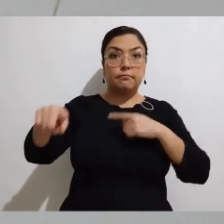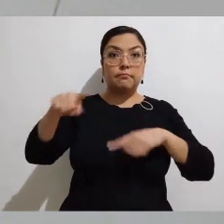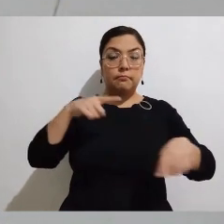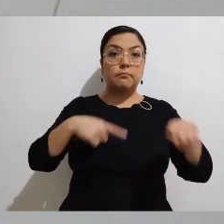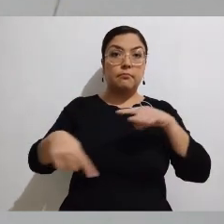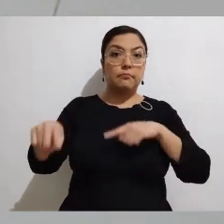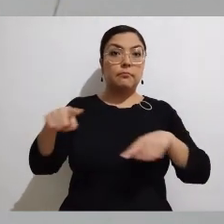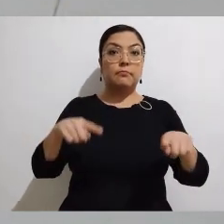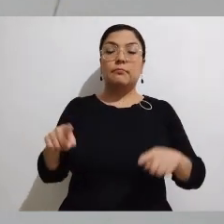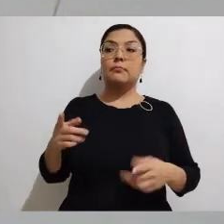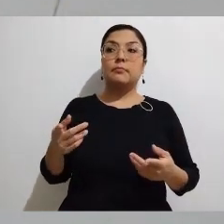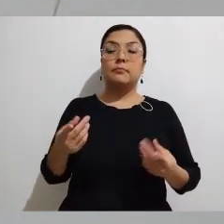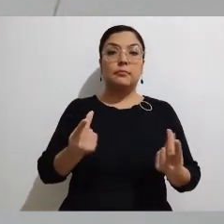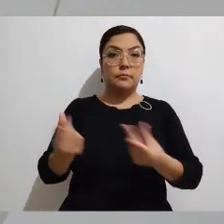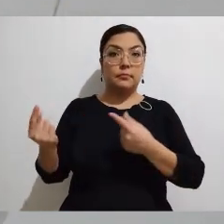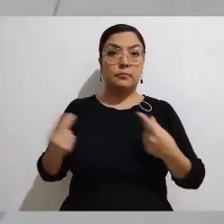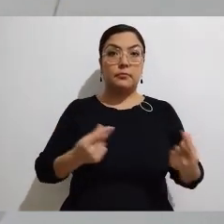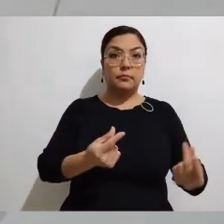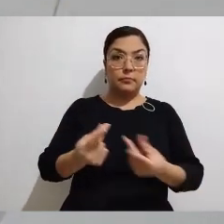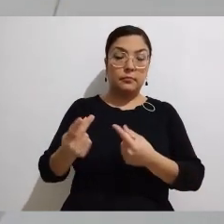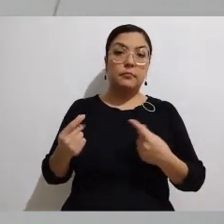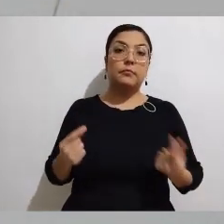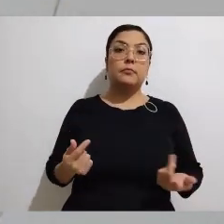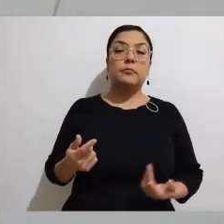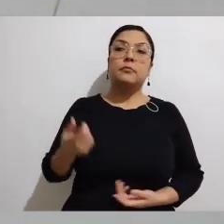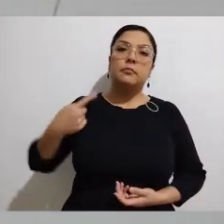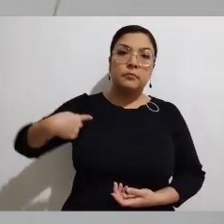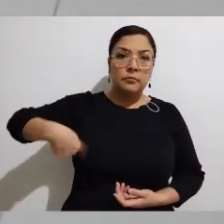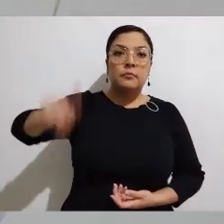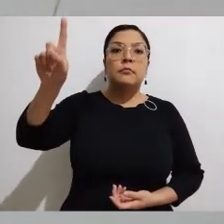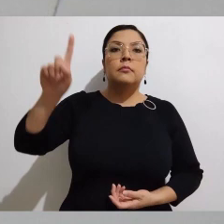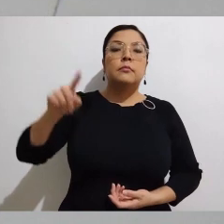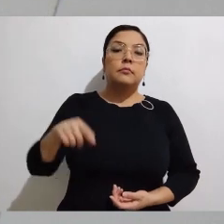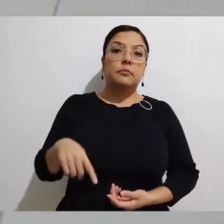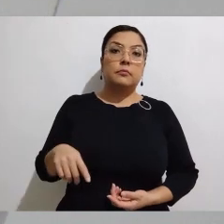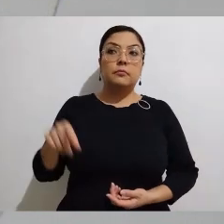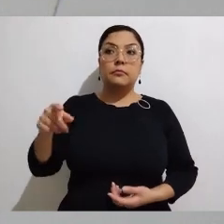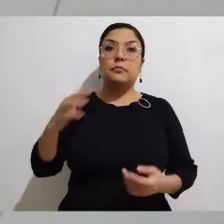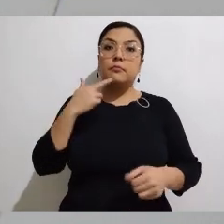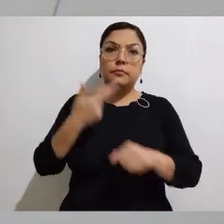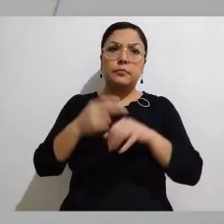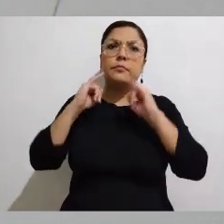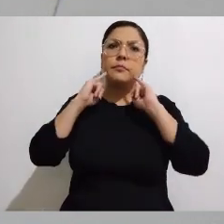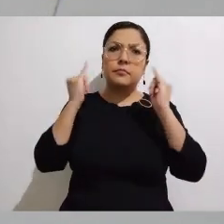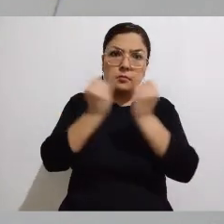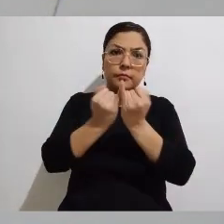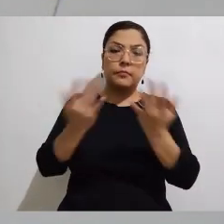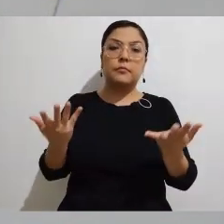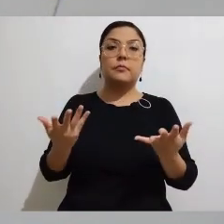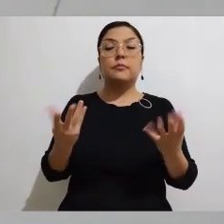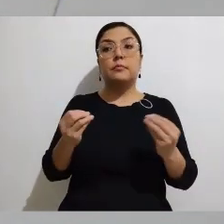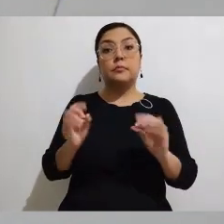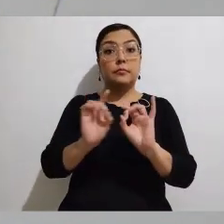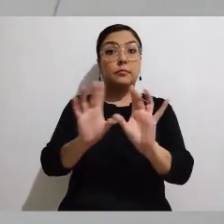técnicas realizan el trabajo ya en campo, son los que salen a atender comités, son los que atienden las